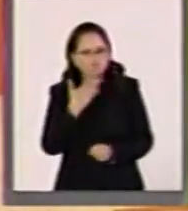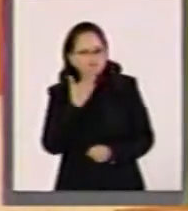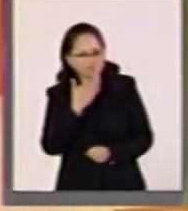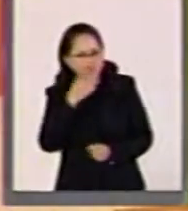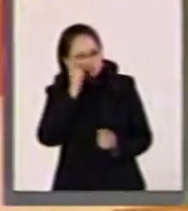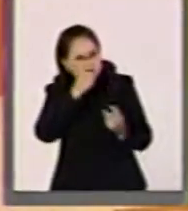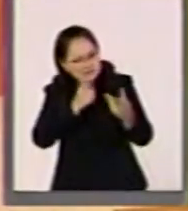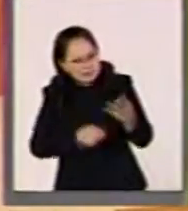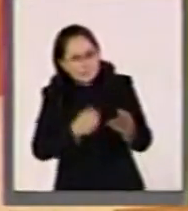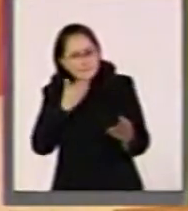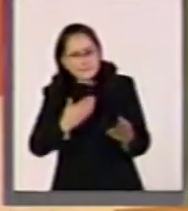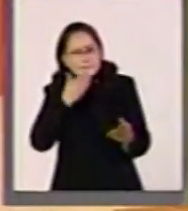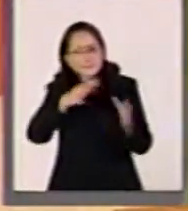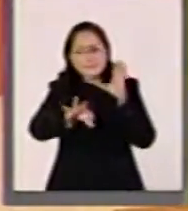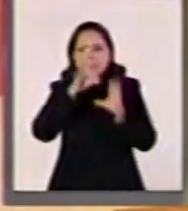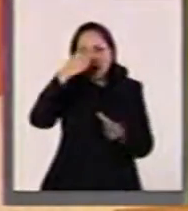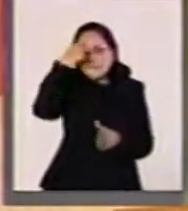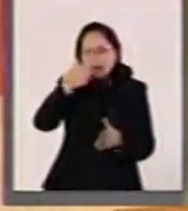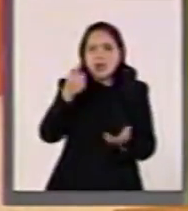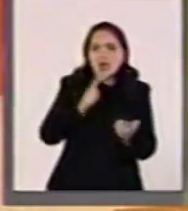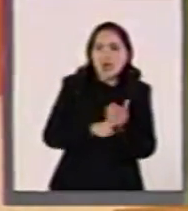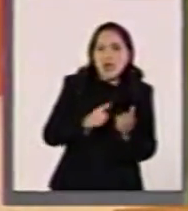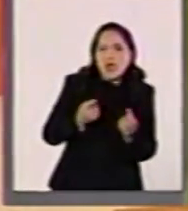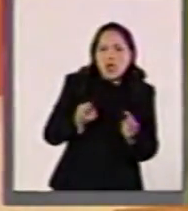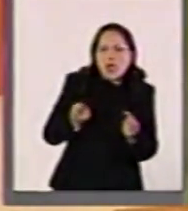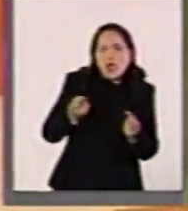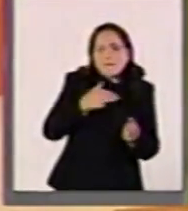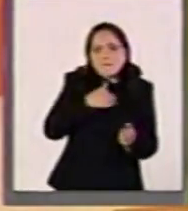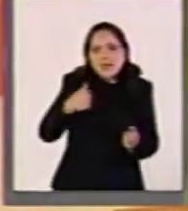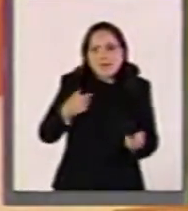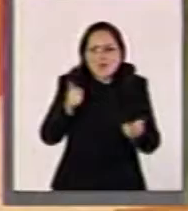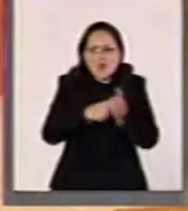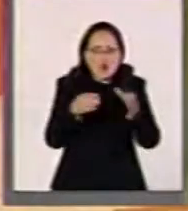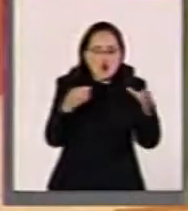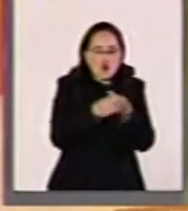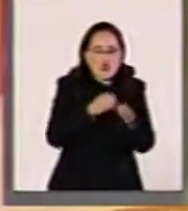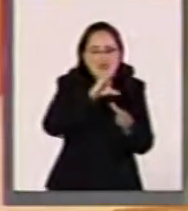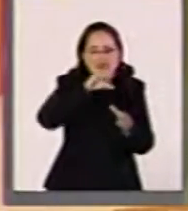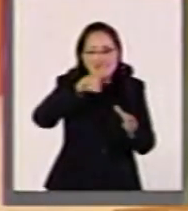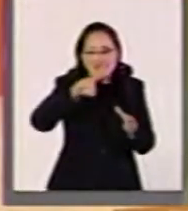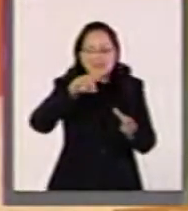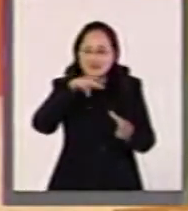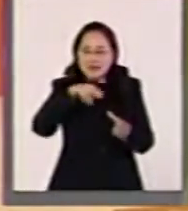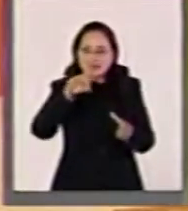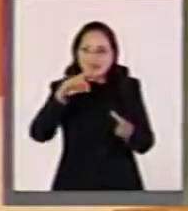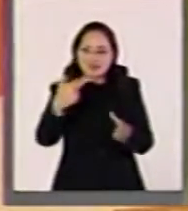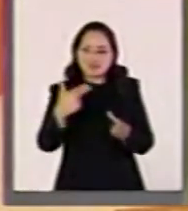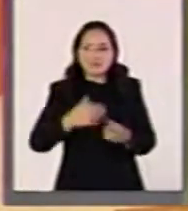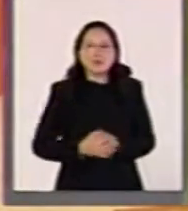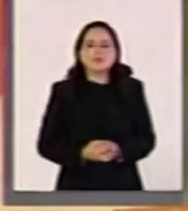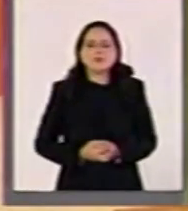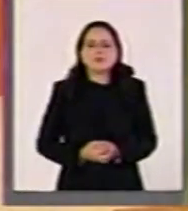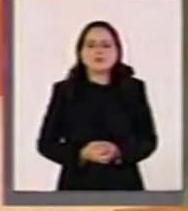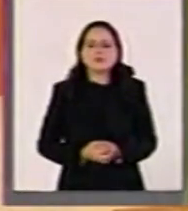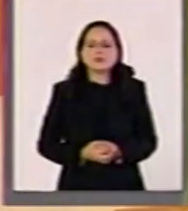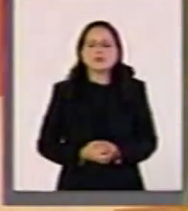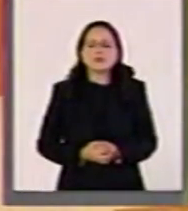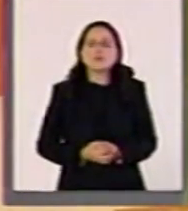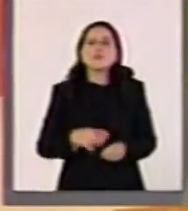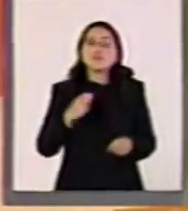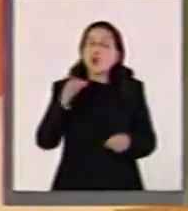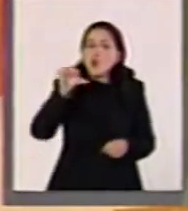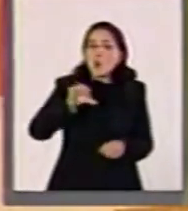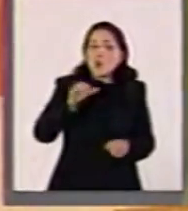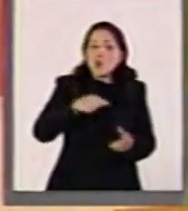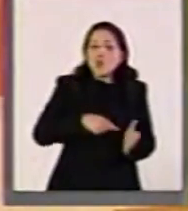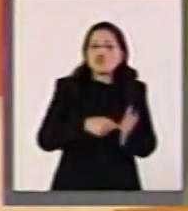ser elegibles como integrantes de este órgano consultivo de la CNDH. Hoy estamos